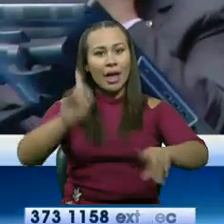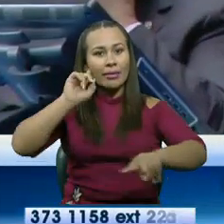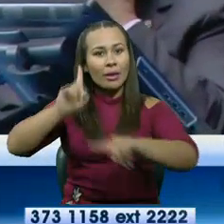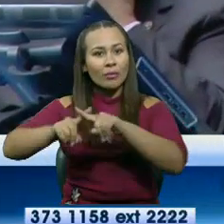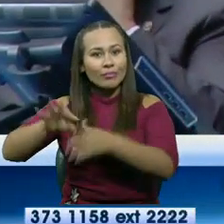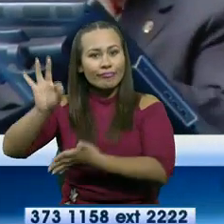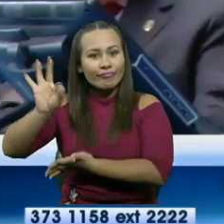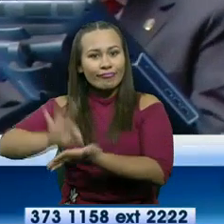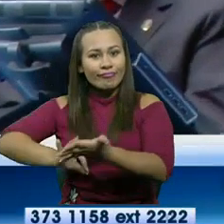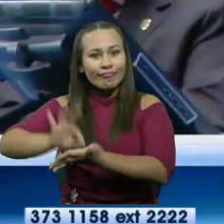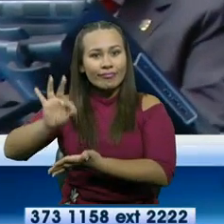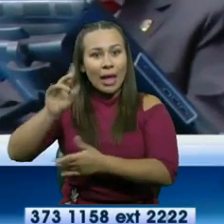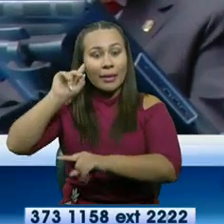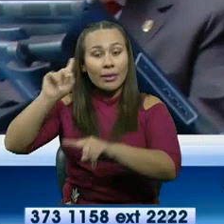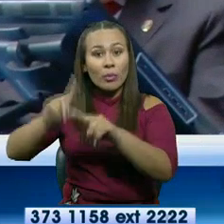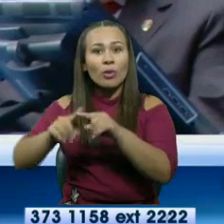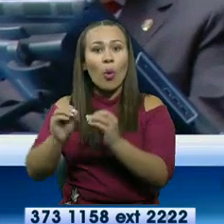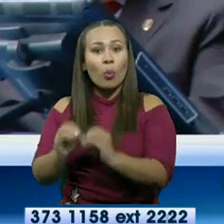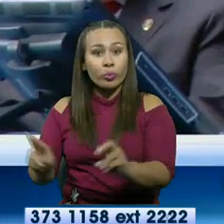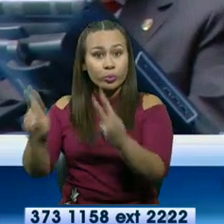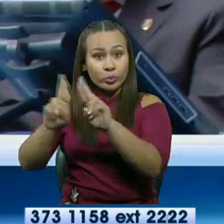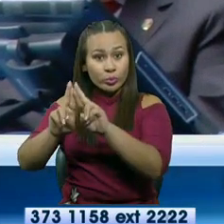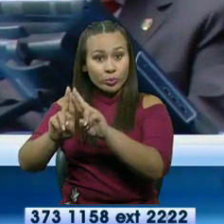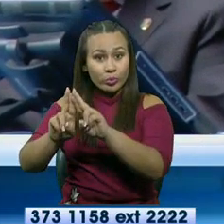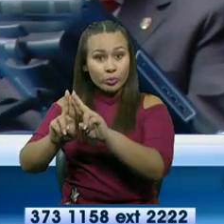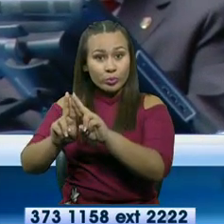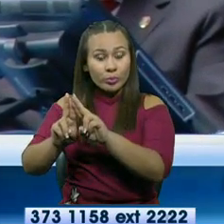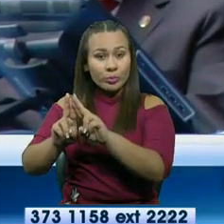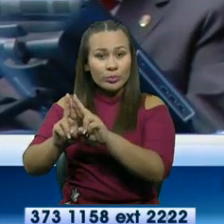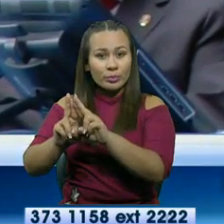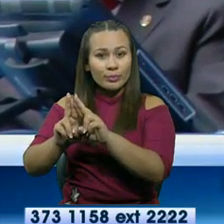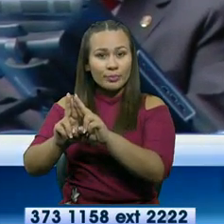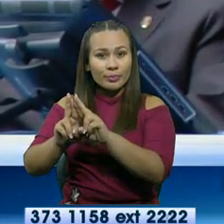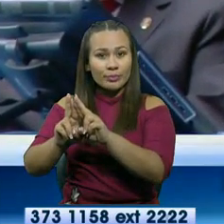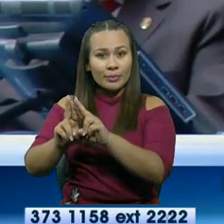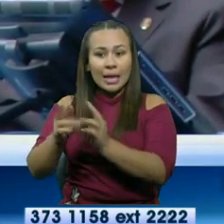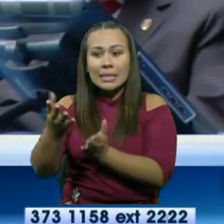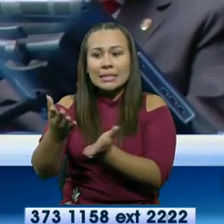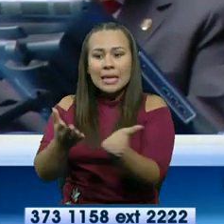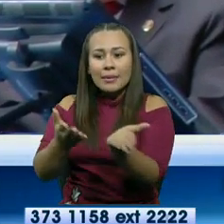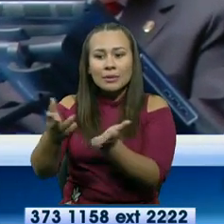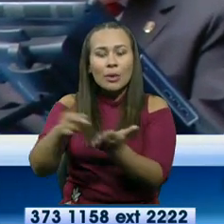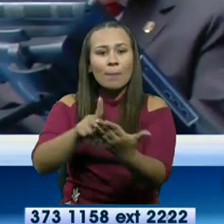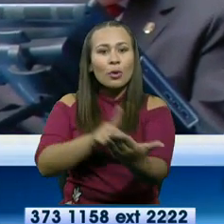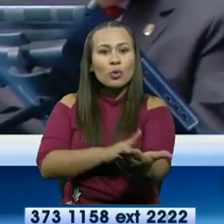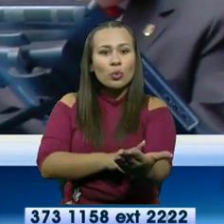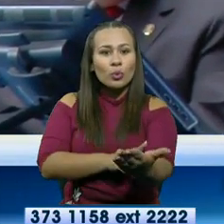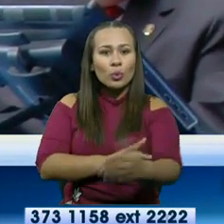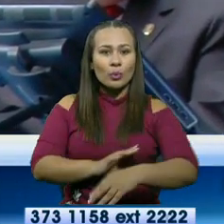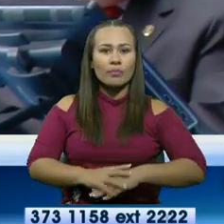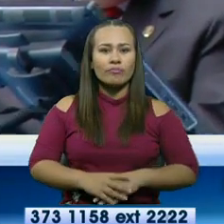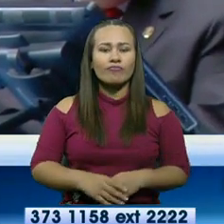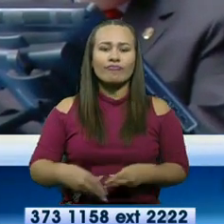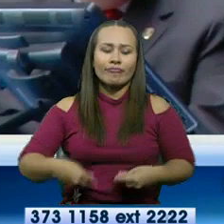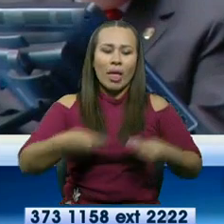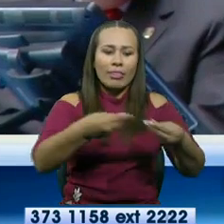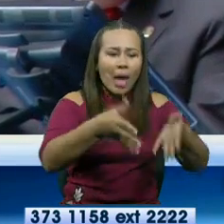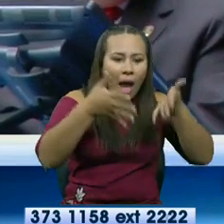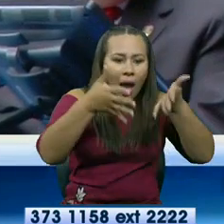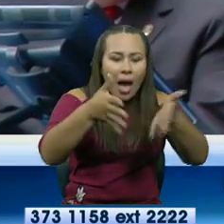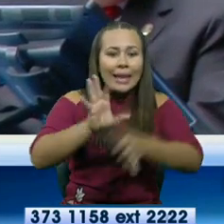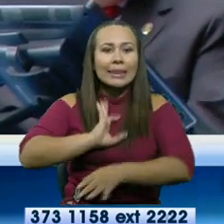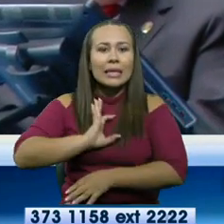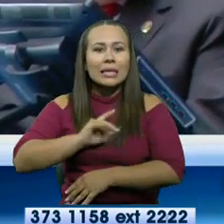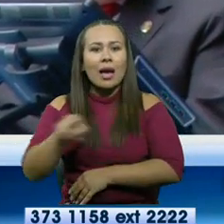convenio para que las Naciones Unidas de Servicios para Proyectos, la UNOPS, brinde asistencia técnica